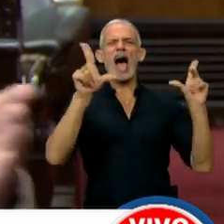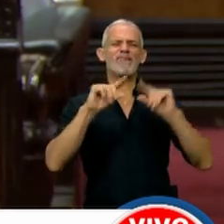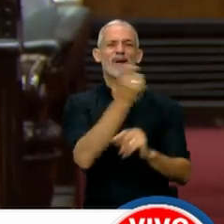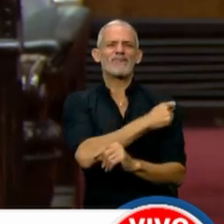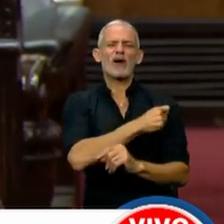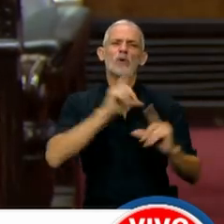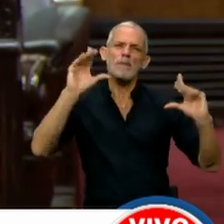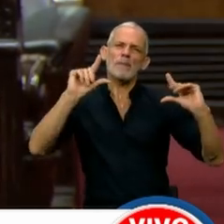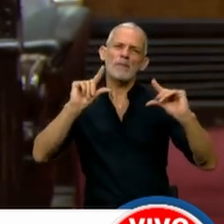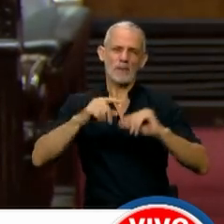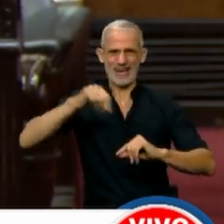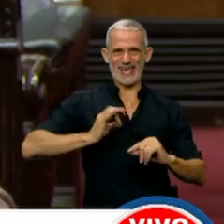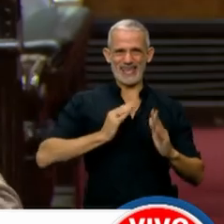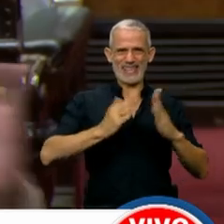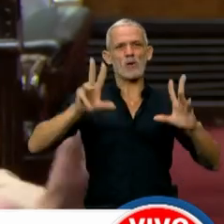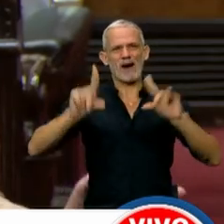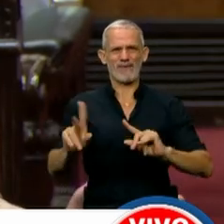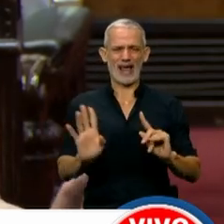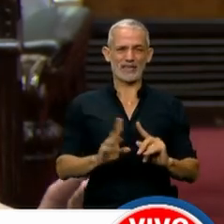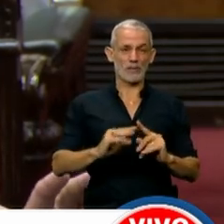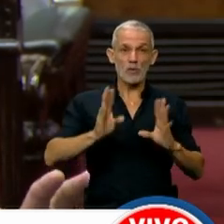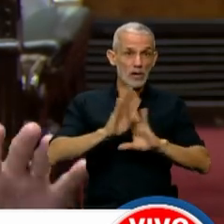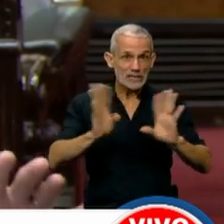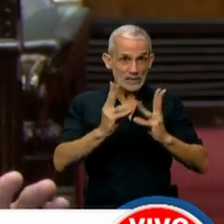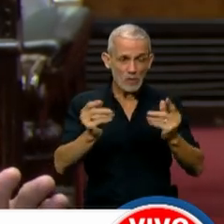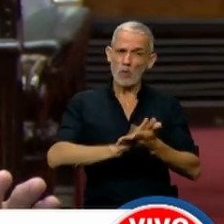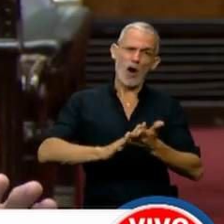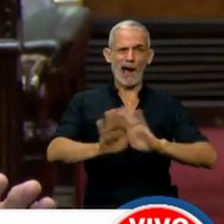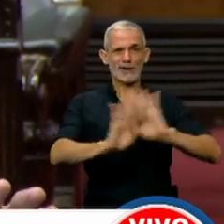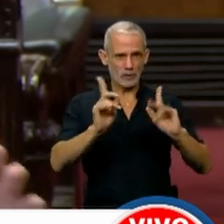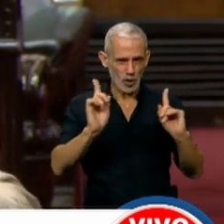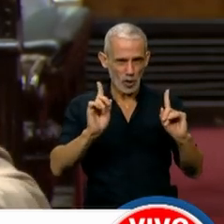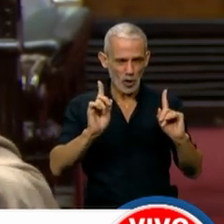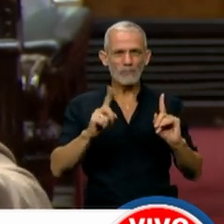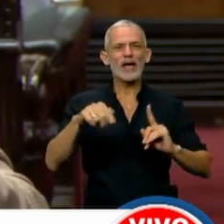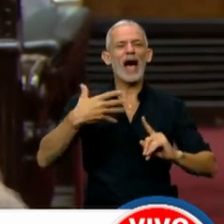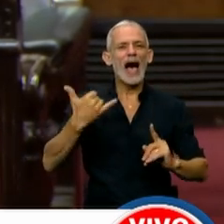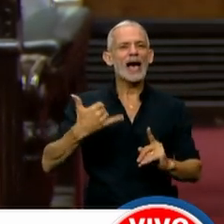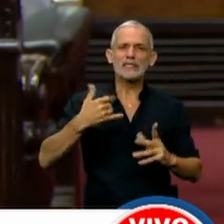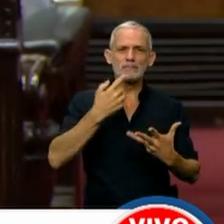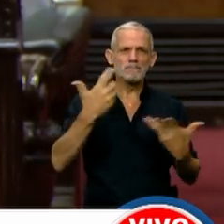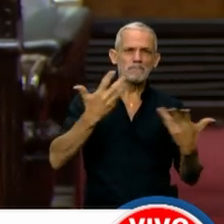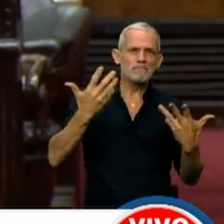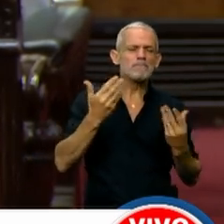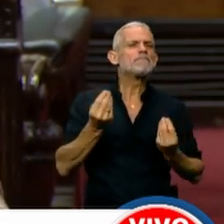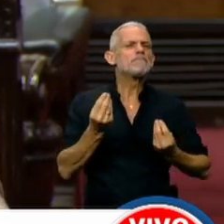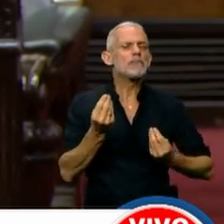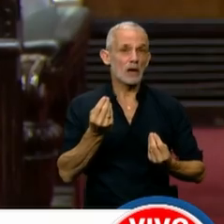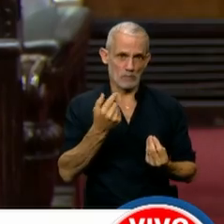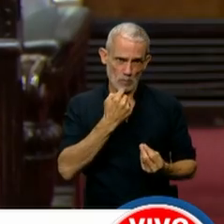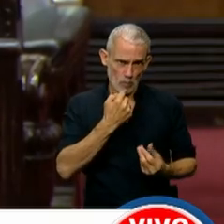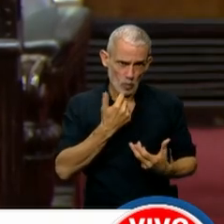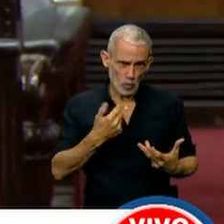vacunas para este año pero no ha terminado el problema todavía tenemos una incertidumbre un